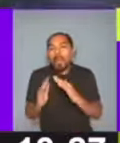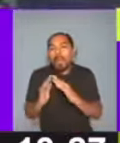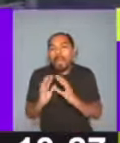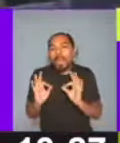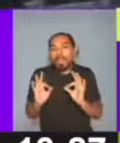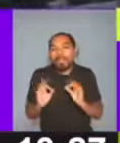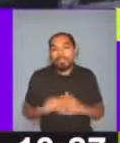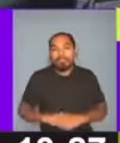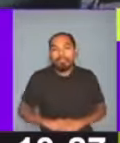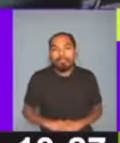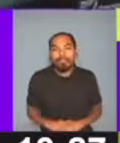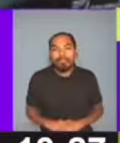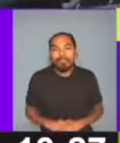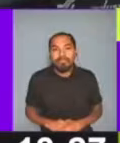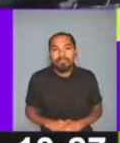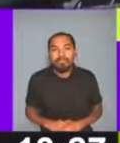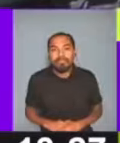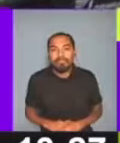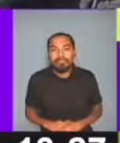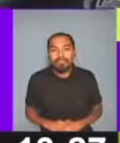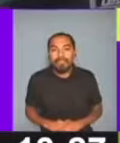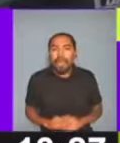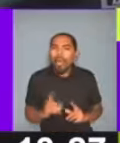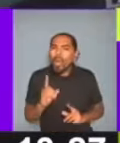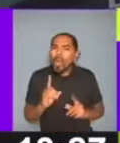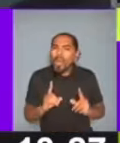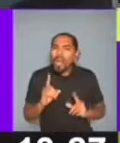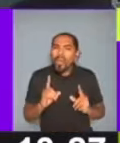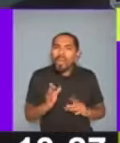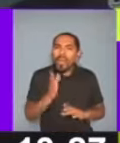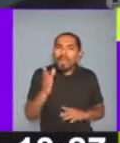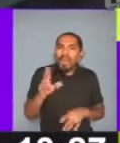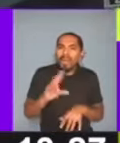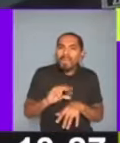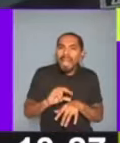trabajo o algún turno, o algún médico, cosa